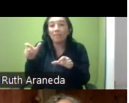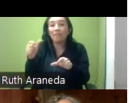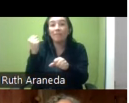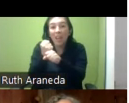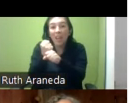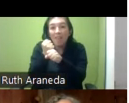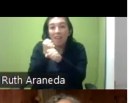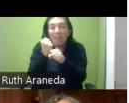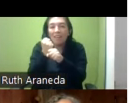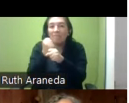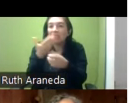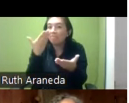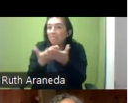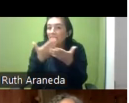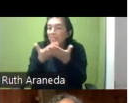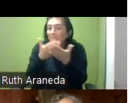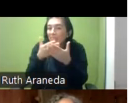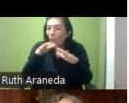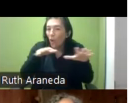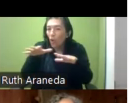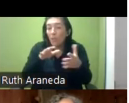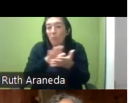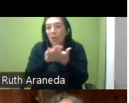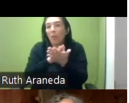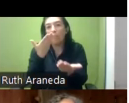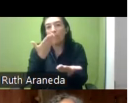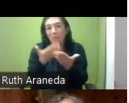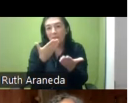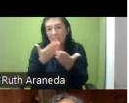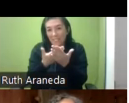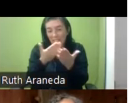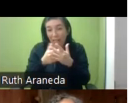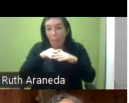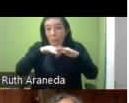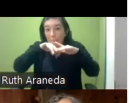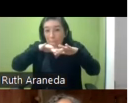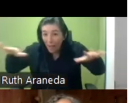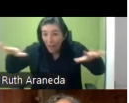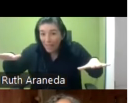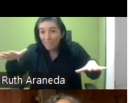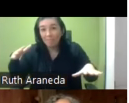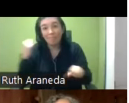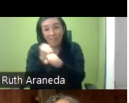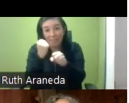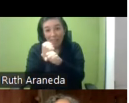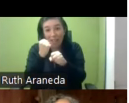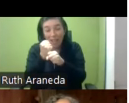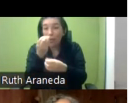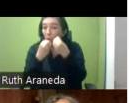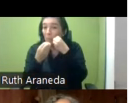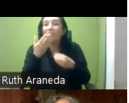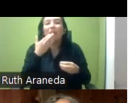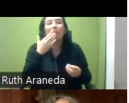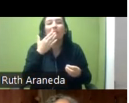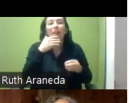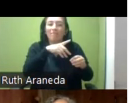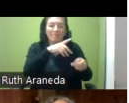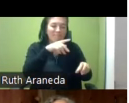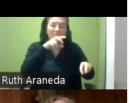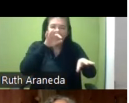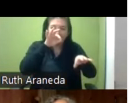aprovecha los recursos tanto del valle del interior como de la costa. El cementerio del Olivar en